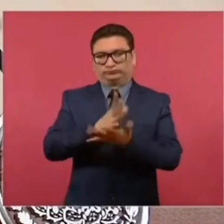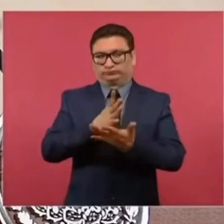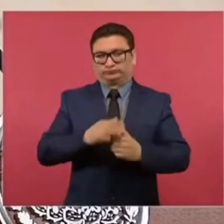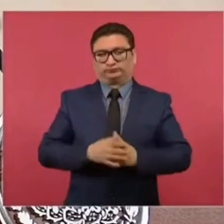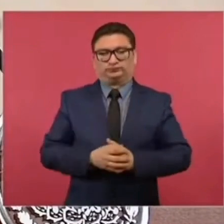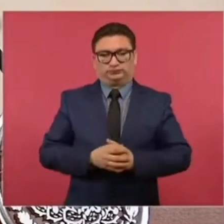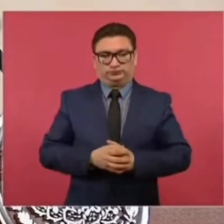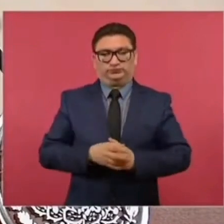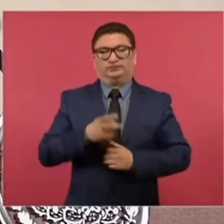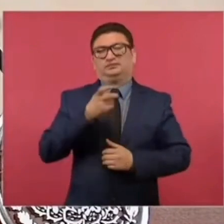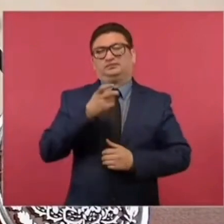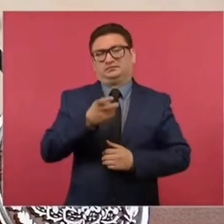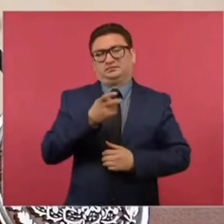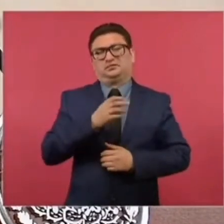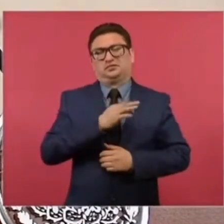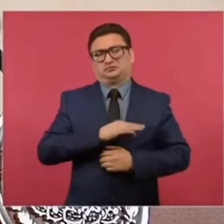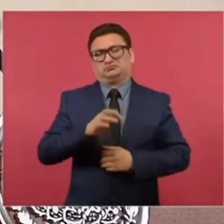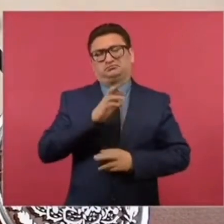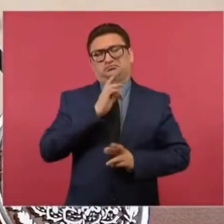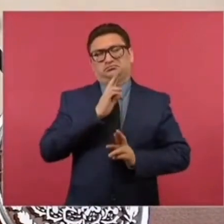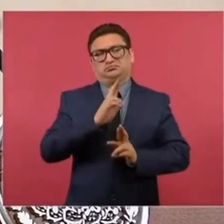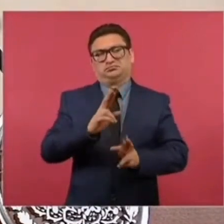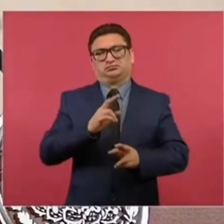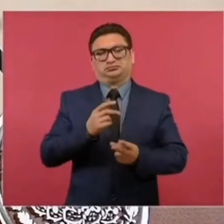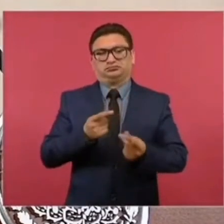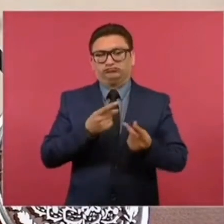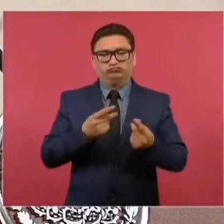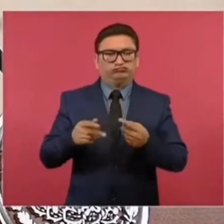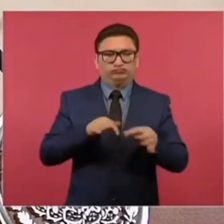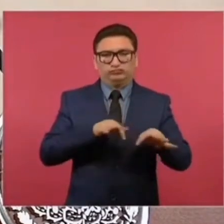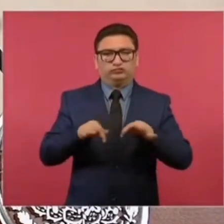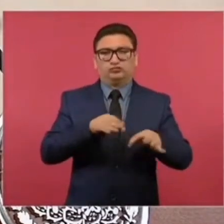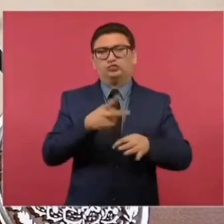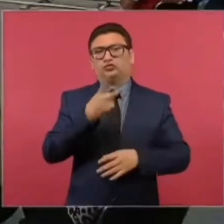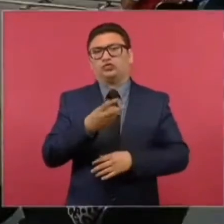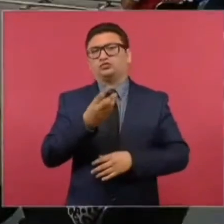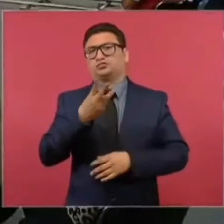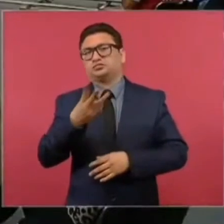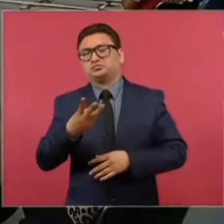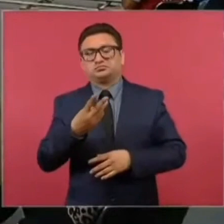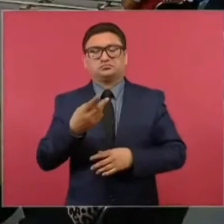y eso se resuelve con 2-3 turnos,